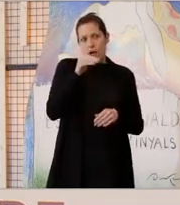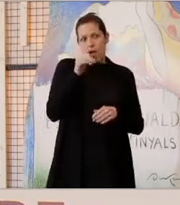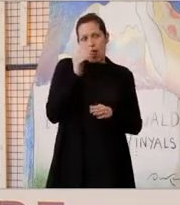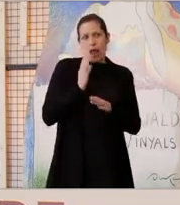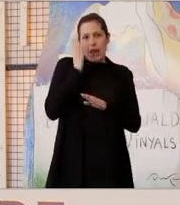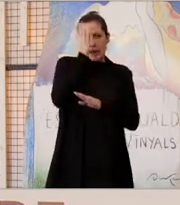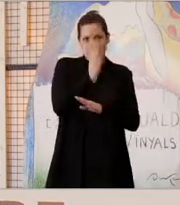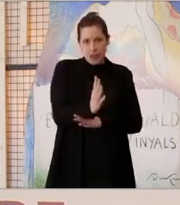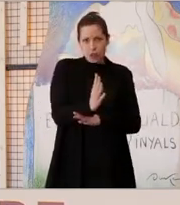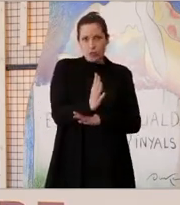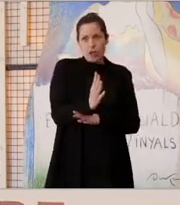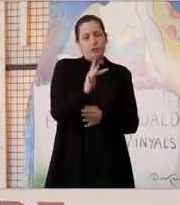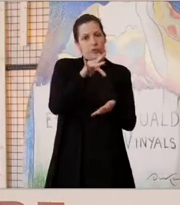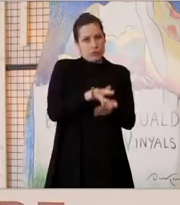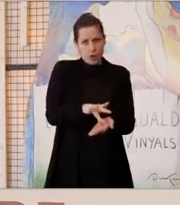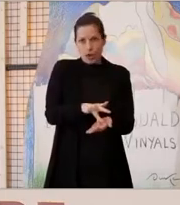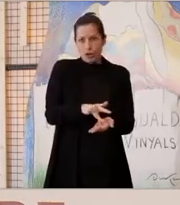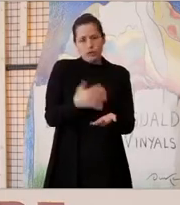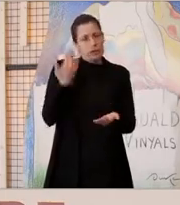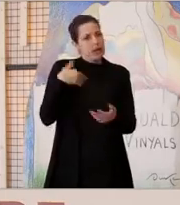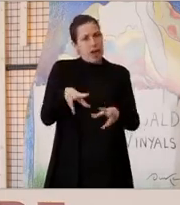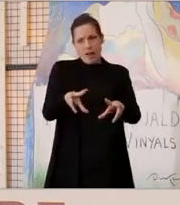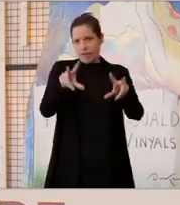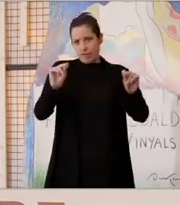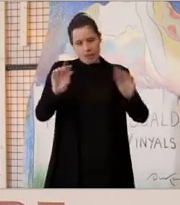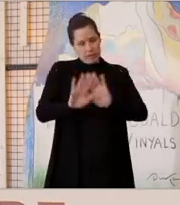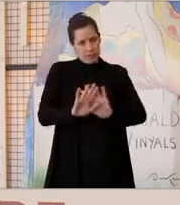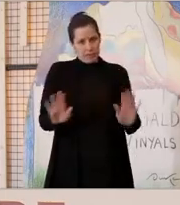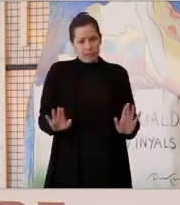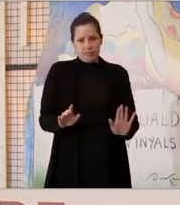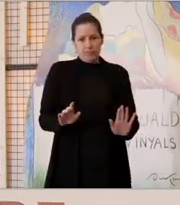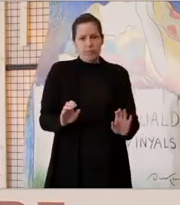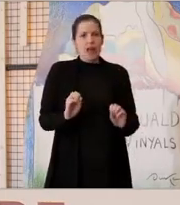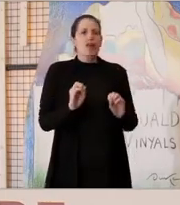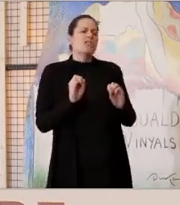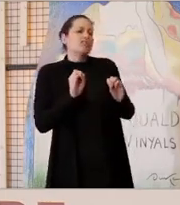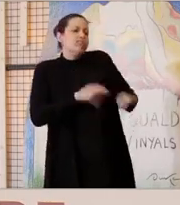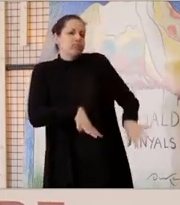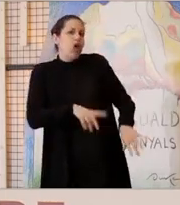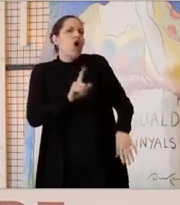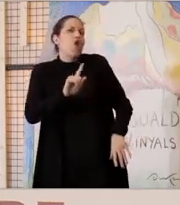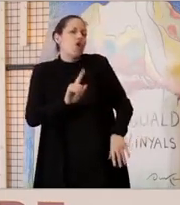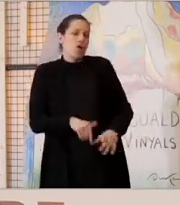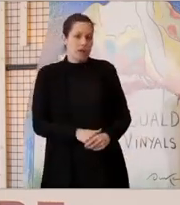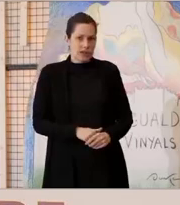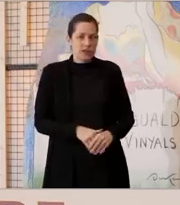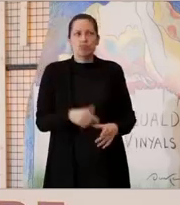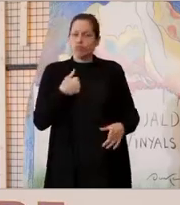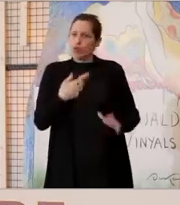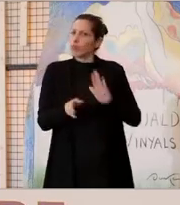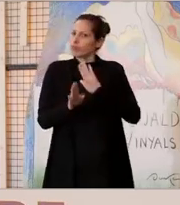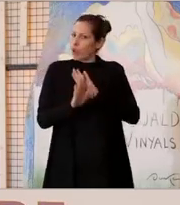porque Bueno yo no lo llamo tirar la toalla voy a seguir trabajando